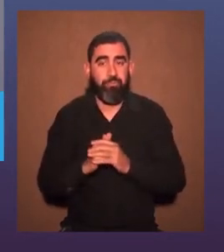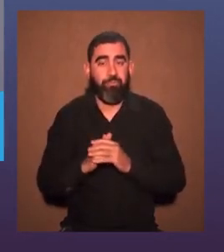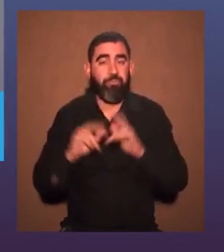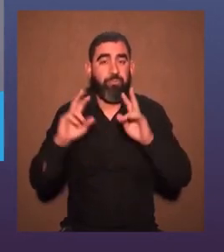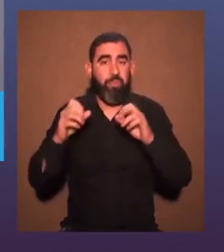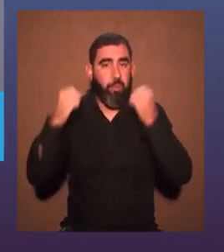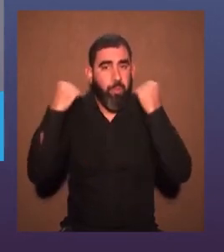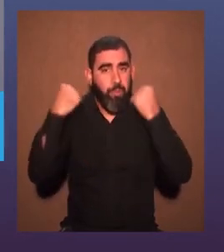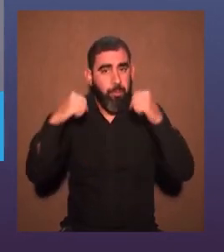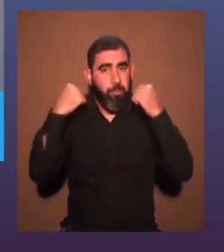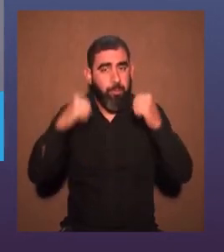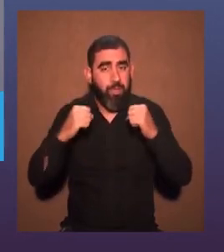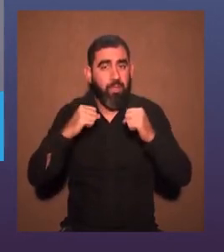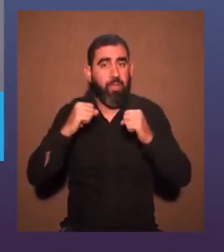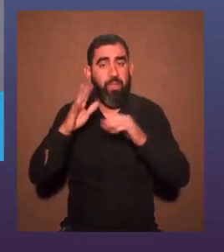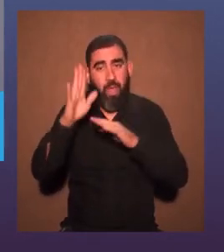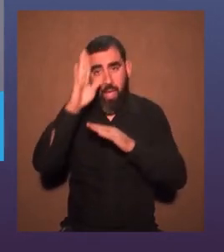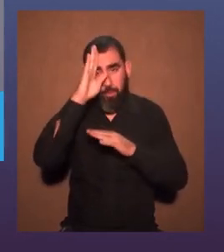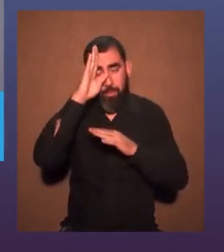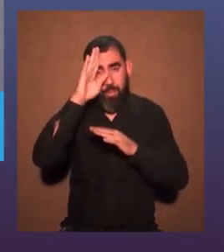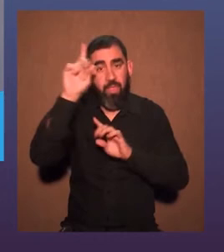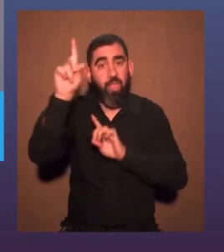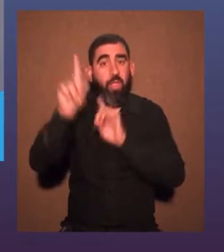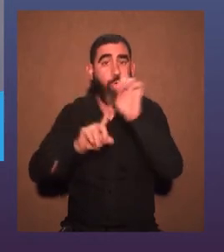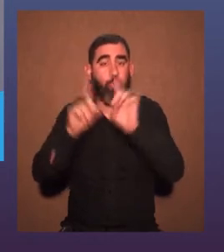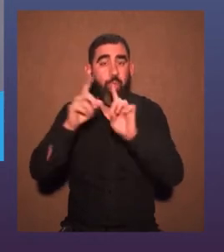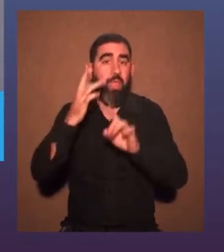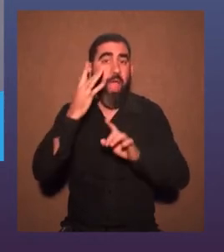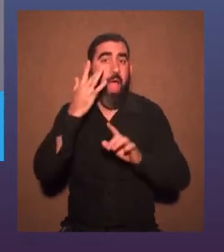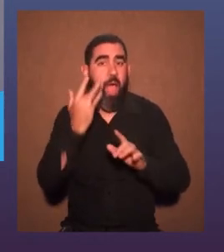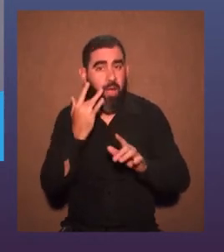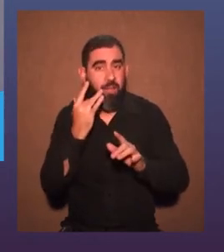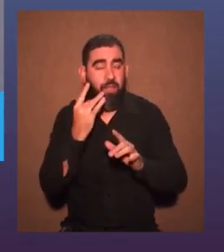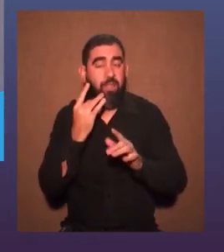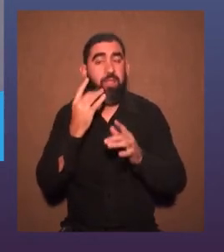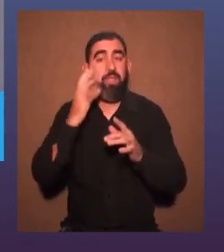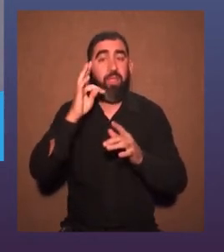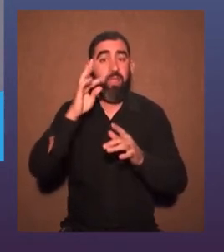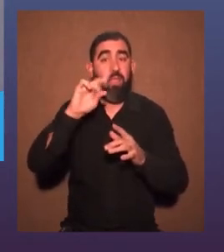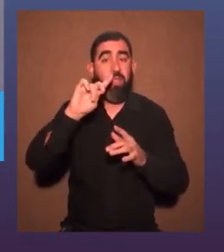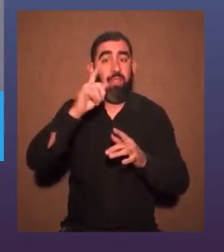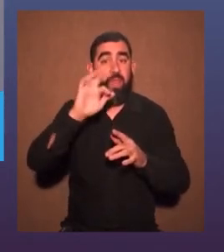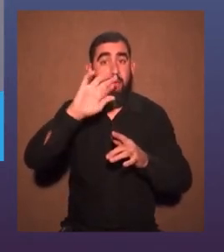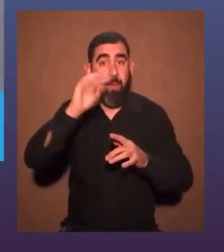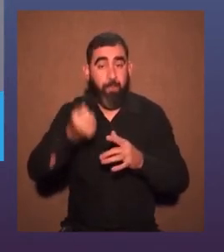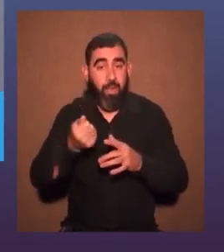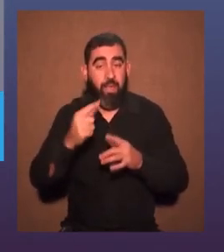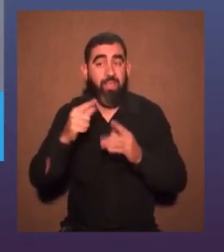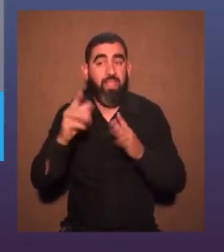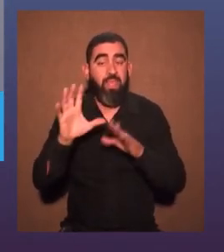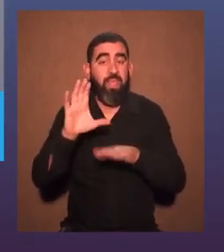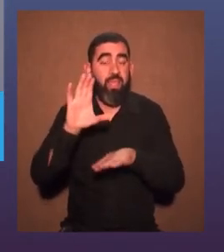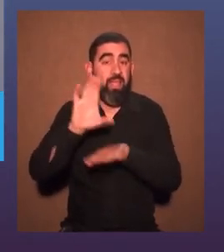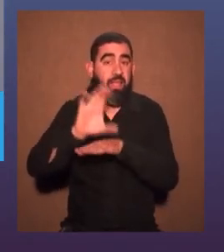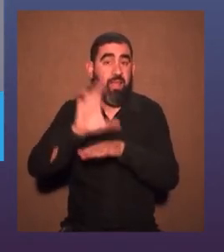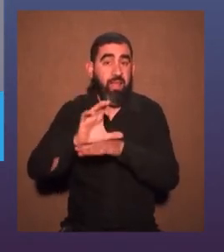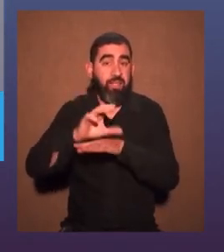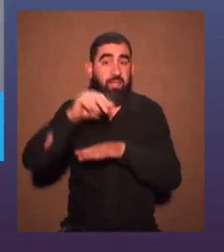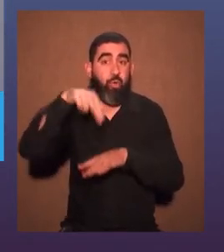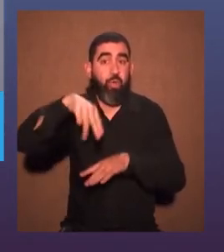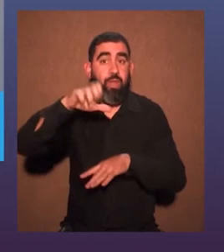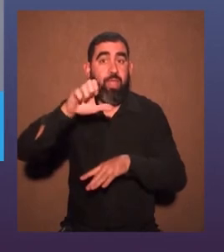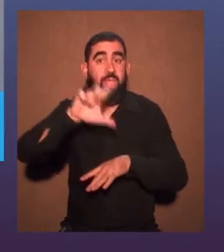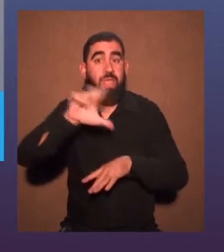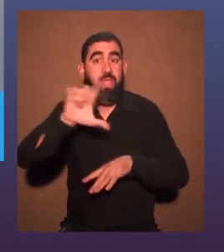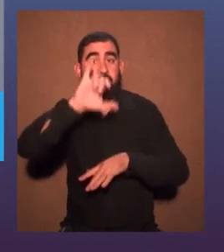en base a un entrenamiento que fue la formación en la Escuela de Arte Dramático y las clases con Nele Goitinho,